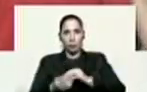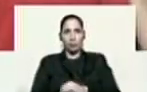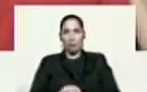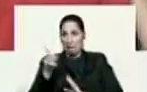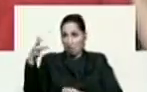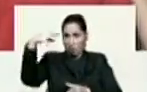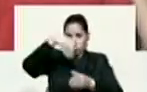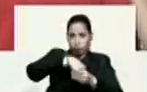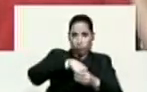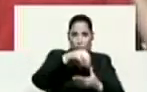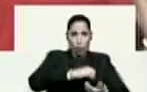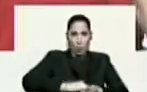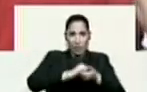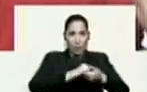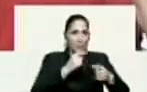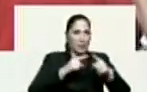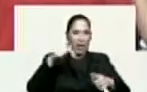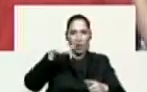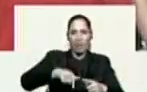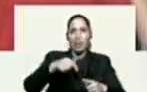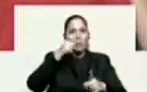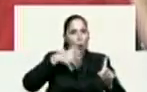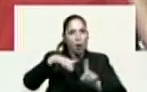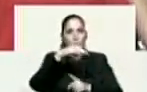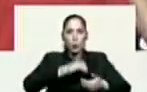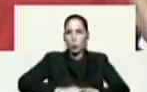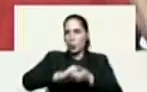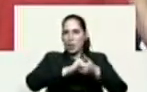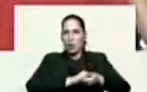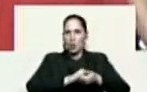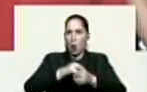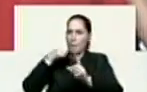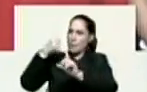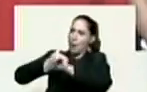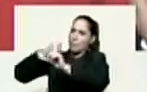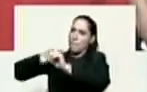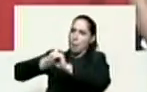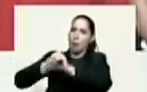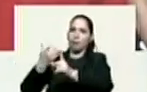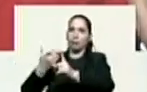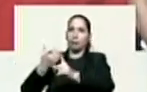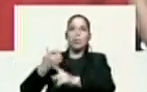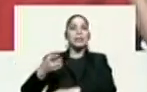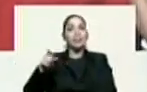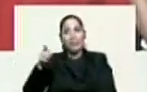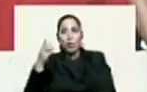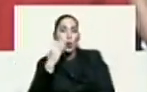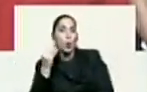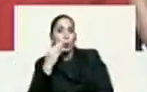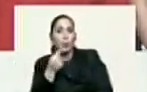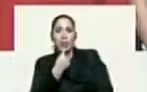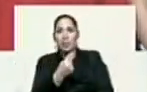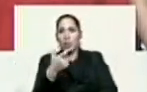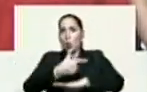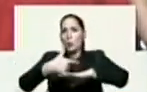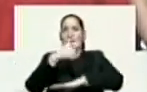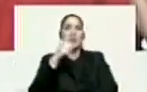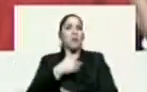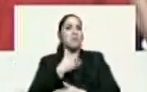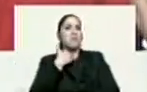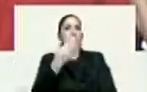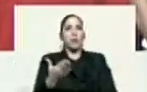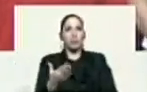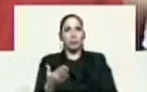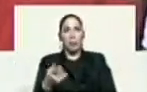porque ellos tienen la costumbre de decir el gobierno no sirve, pero cuando tienen chance queman un